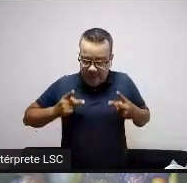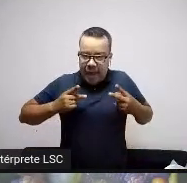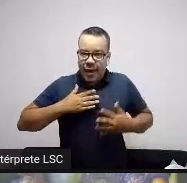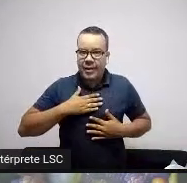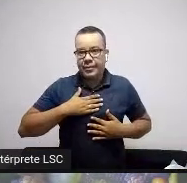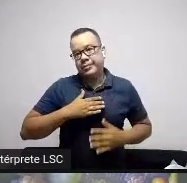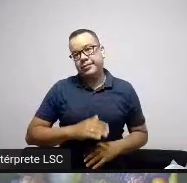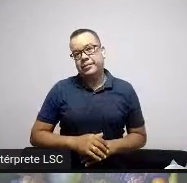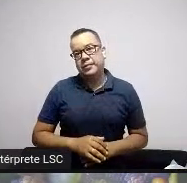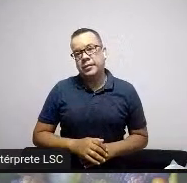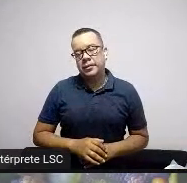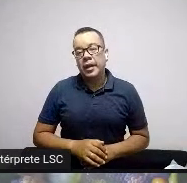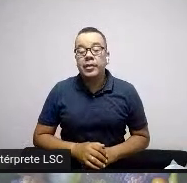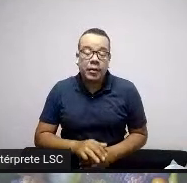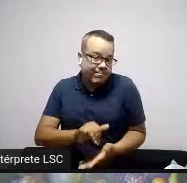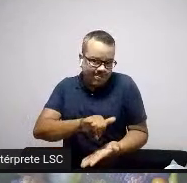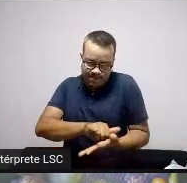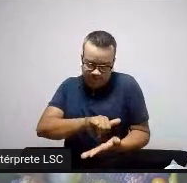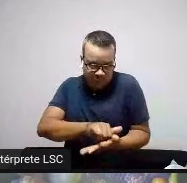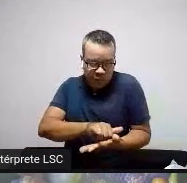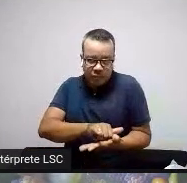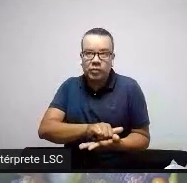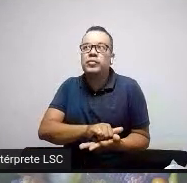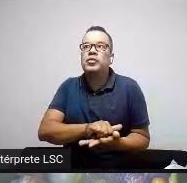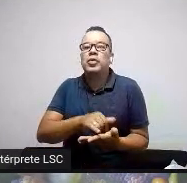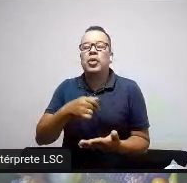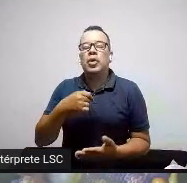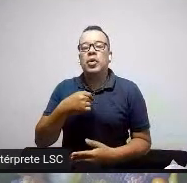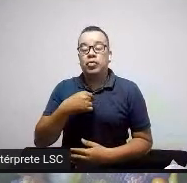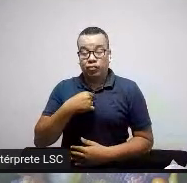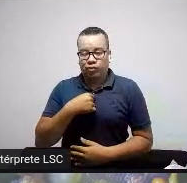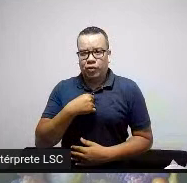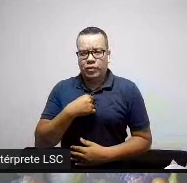esta razón, creo que trabajar